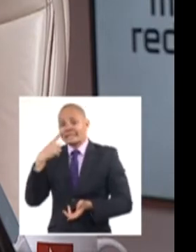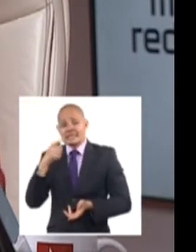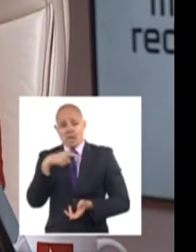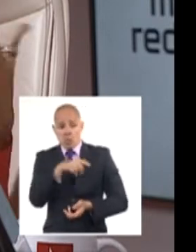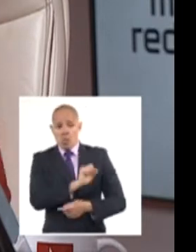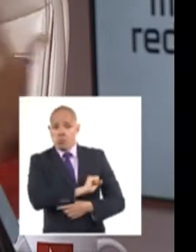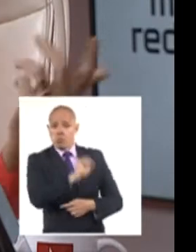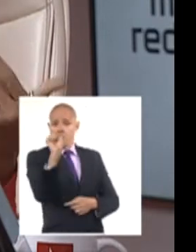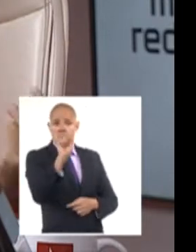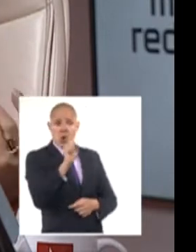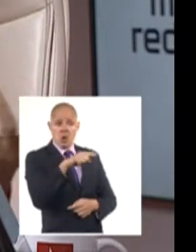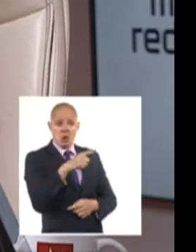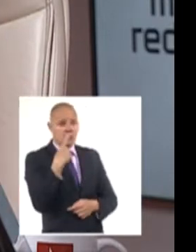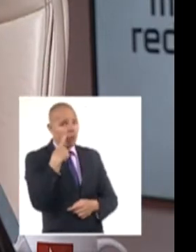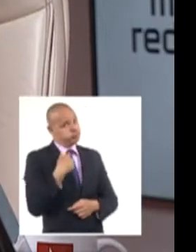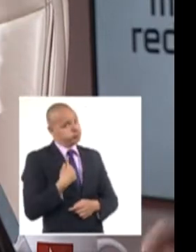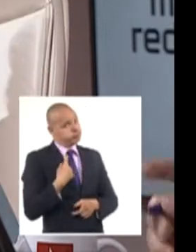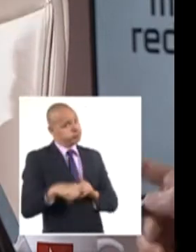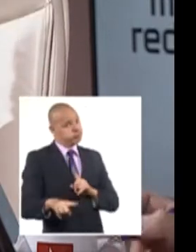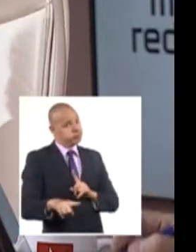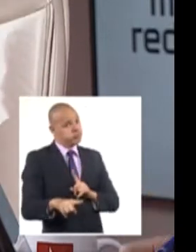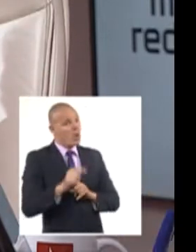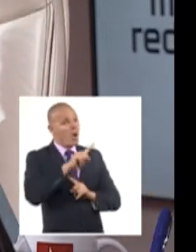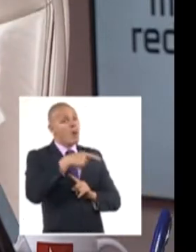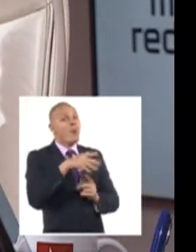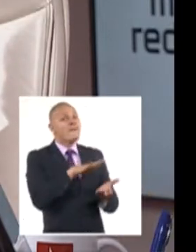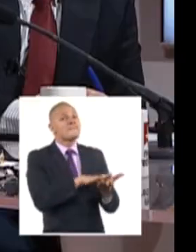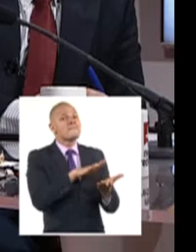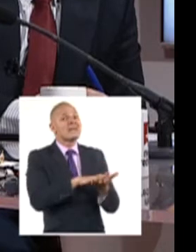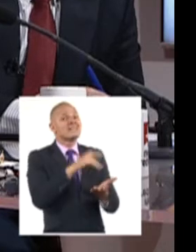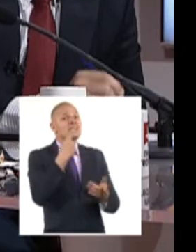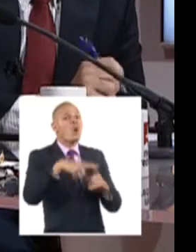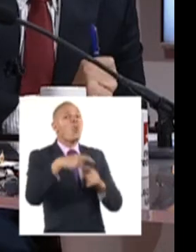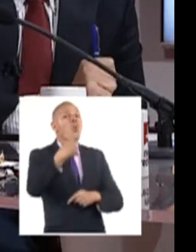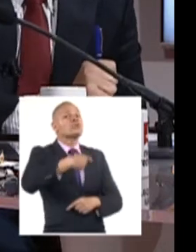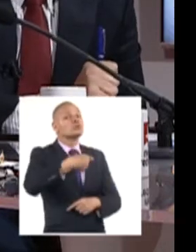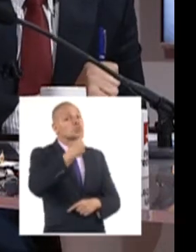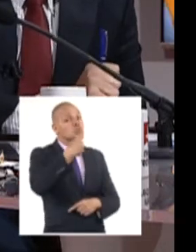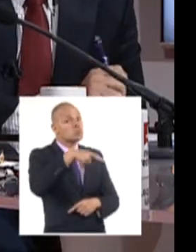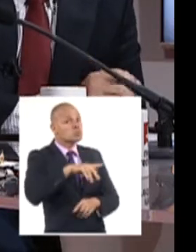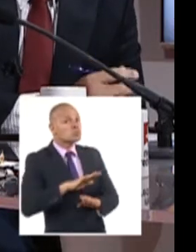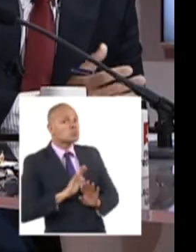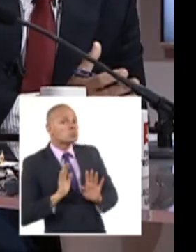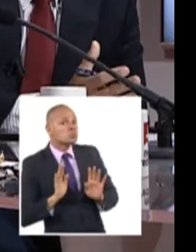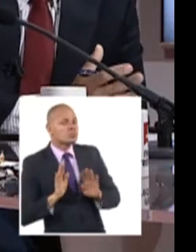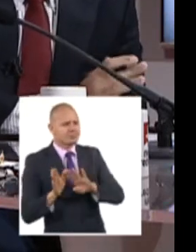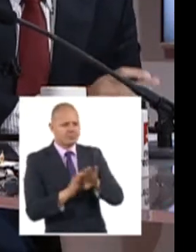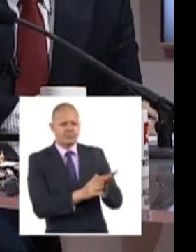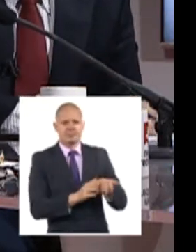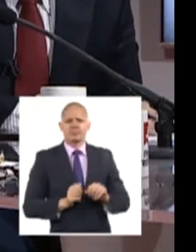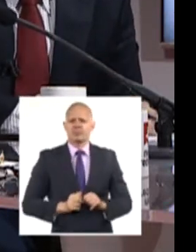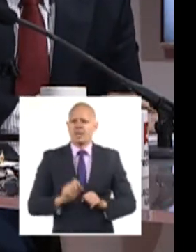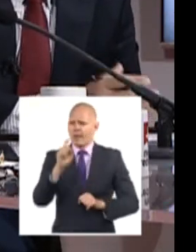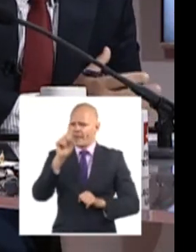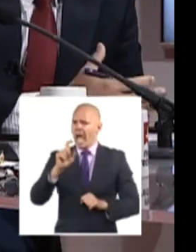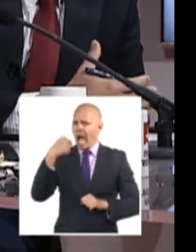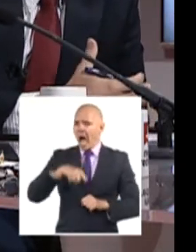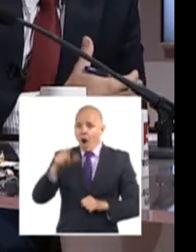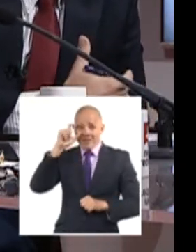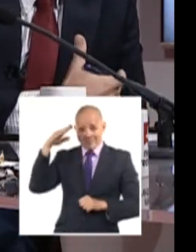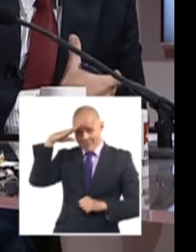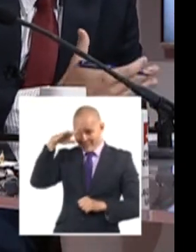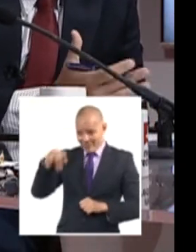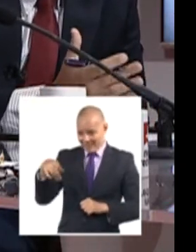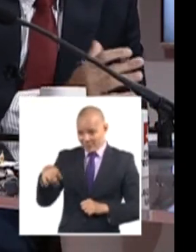con este asunto de que tiene un proceso judicial y cuanto ha complicado entonces ahora el panorama o la posible victoria de petró